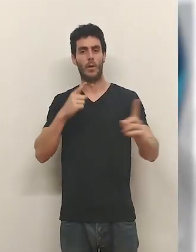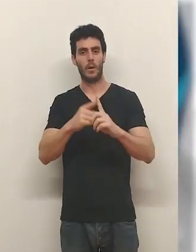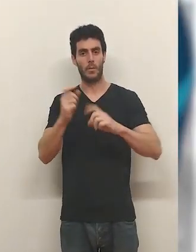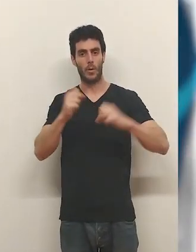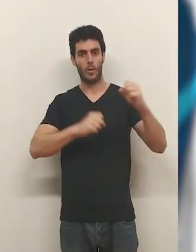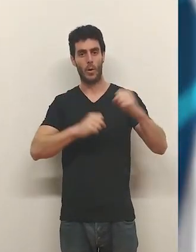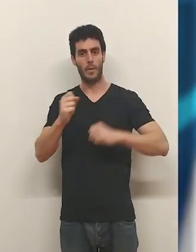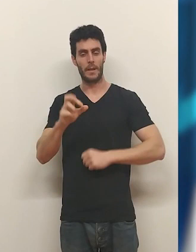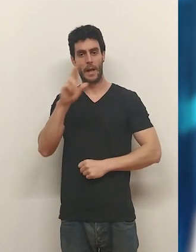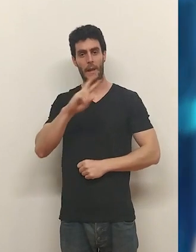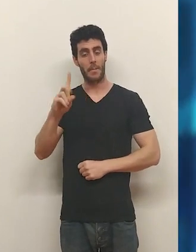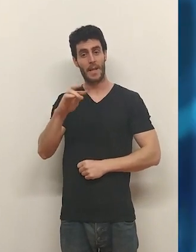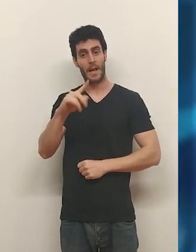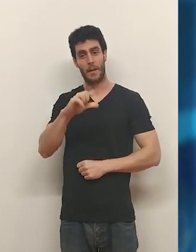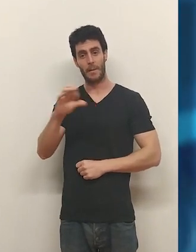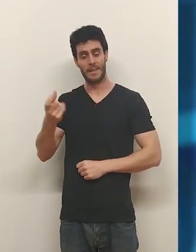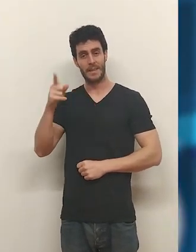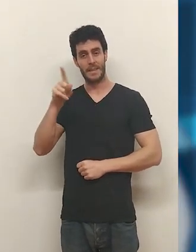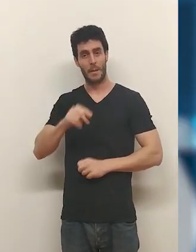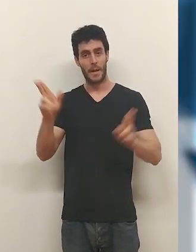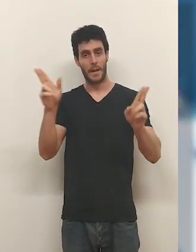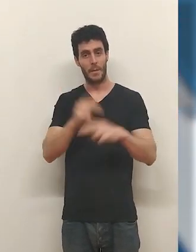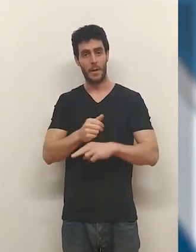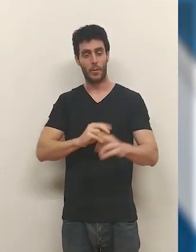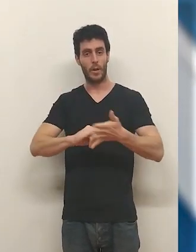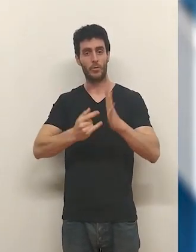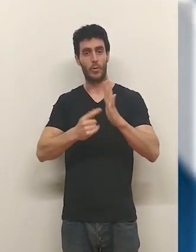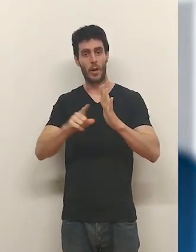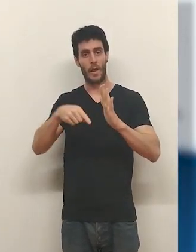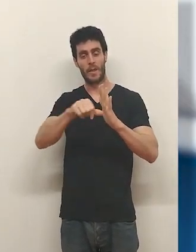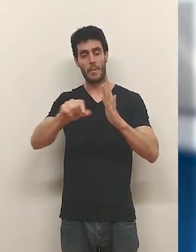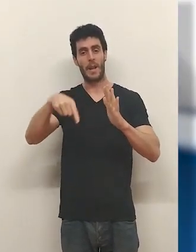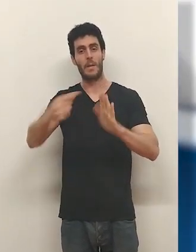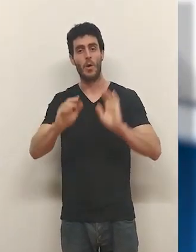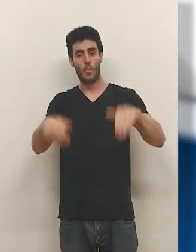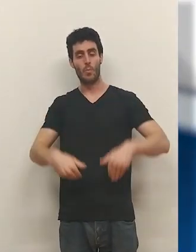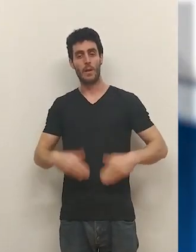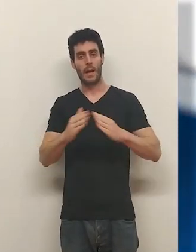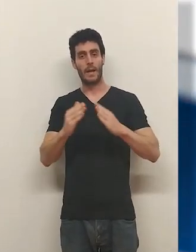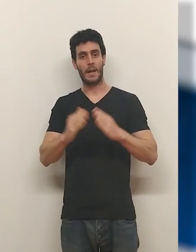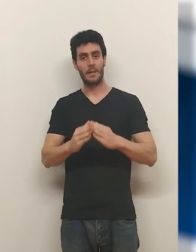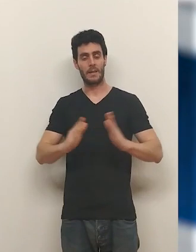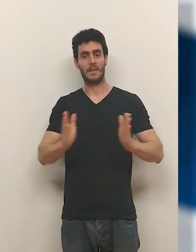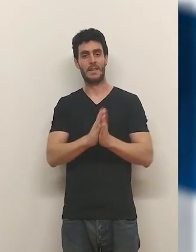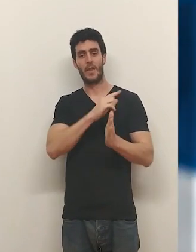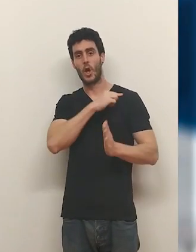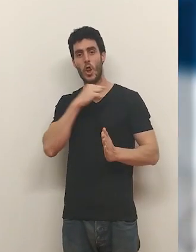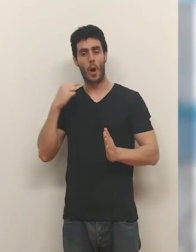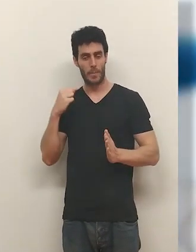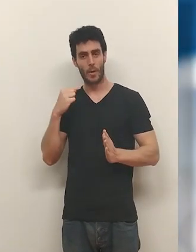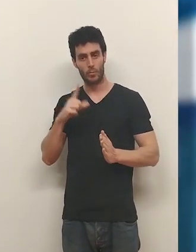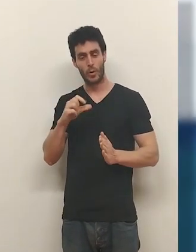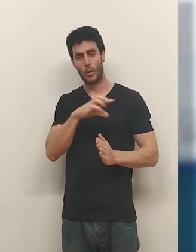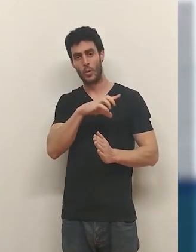intención de competirle al Racing Villalbés y poder resolver la eliminatoria una semana después en casa, es como afronta la calzada el partido que este sábado le